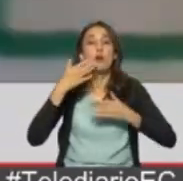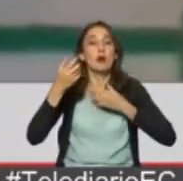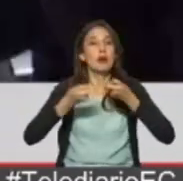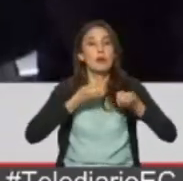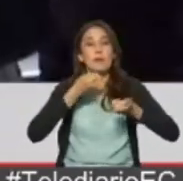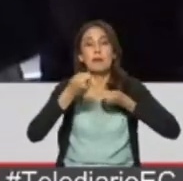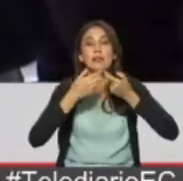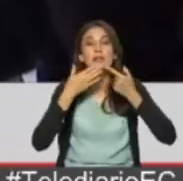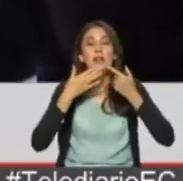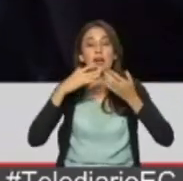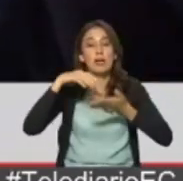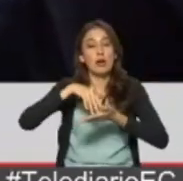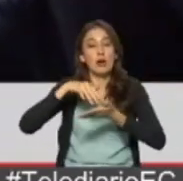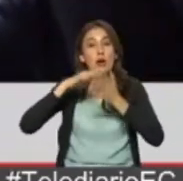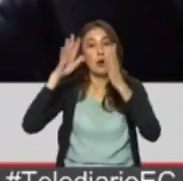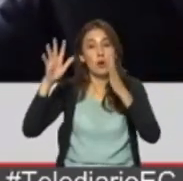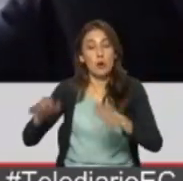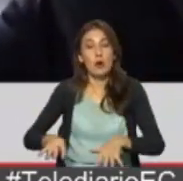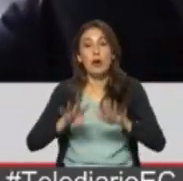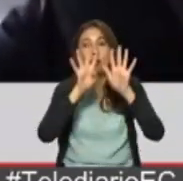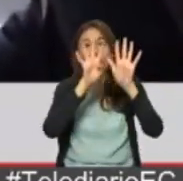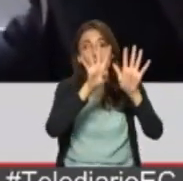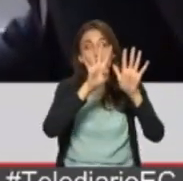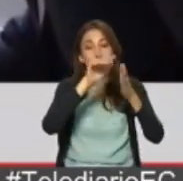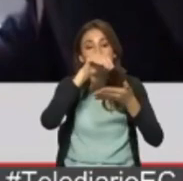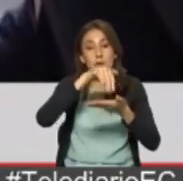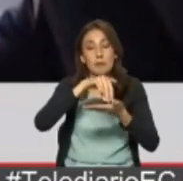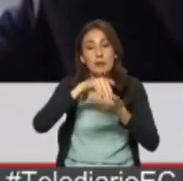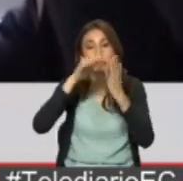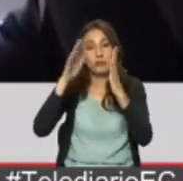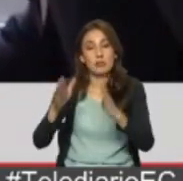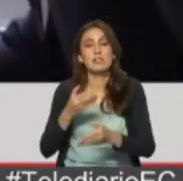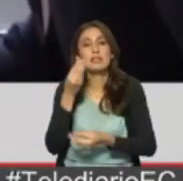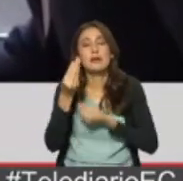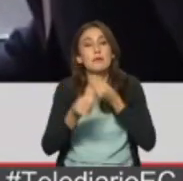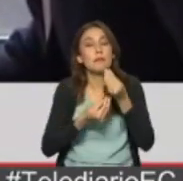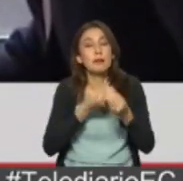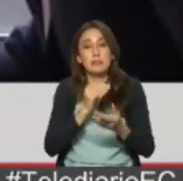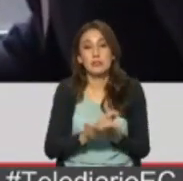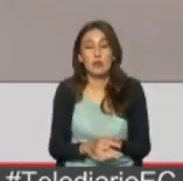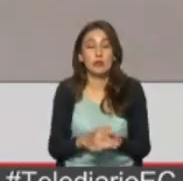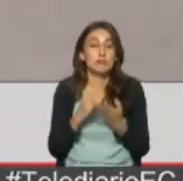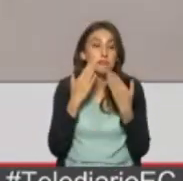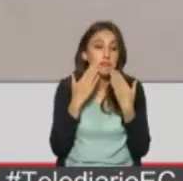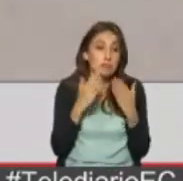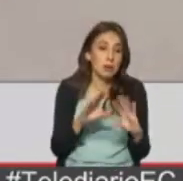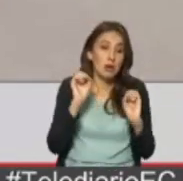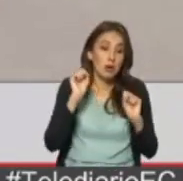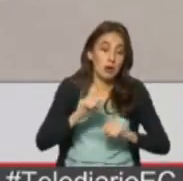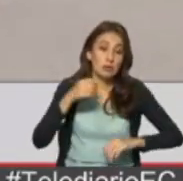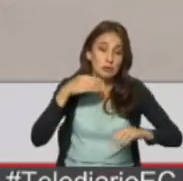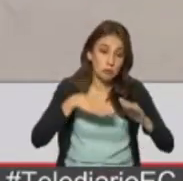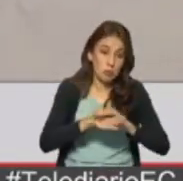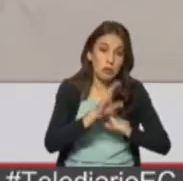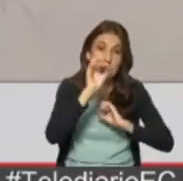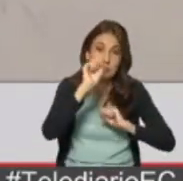jóvenes estudiantes, los 9 jóvenes compatriotas ecuatorianos que se encuentran allí? ¿Hay acaso una disposición para que salgan de esa